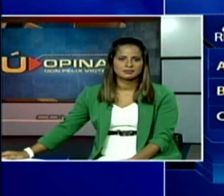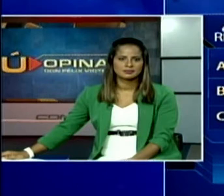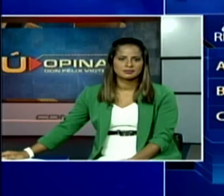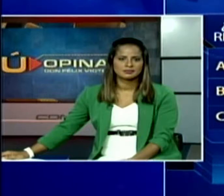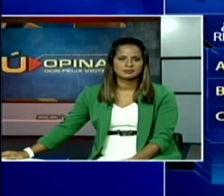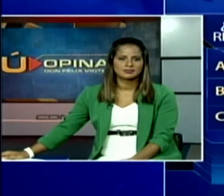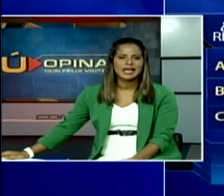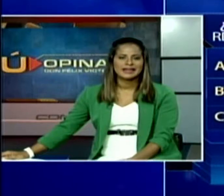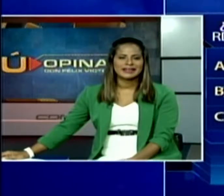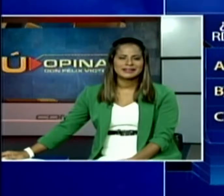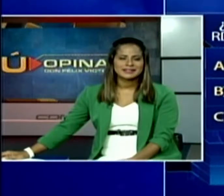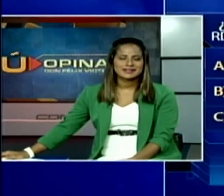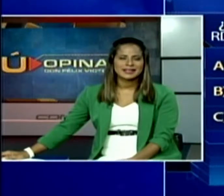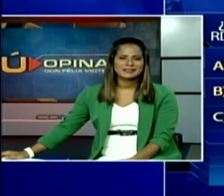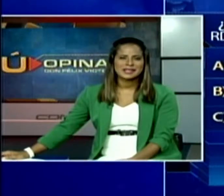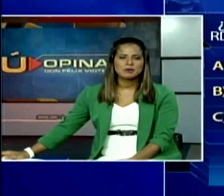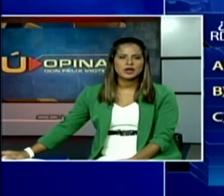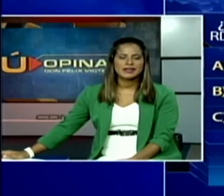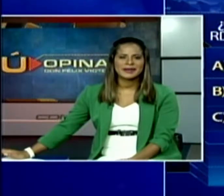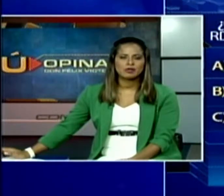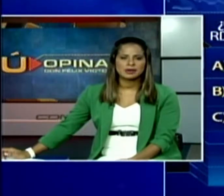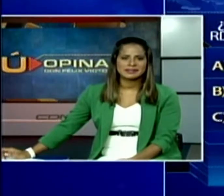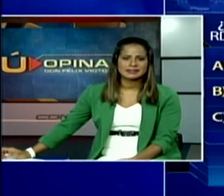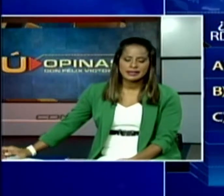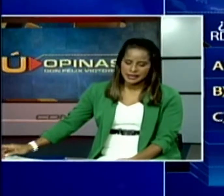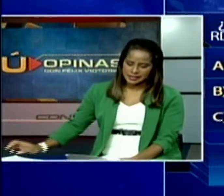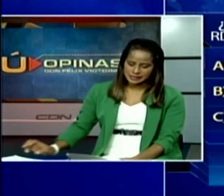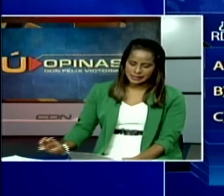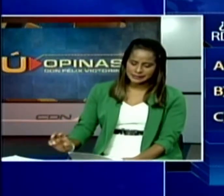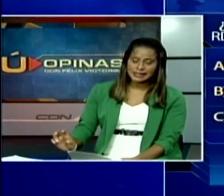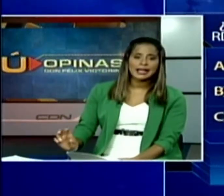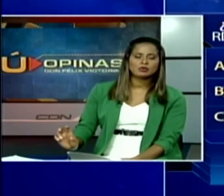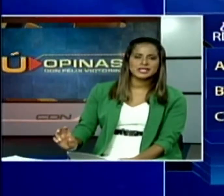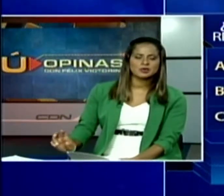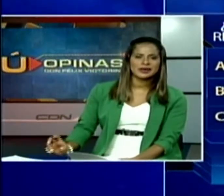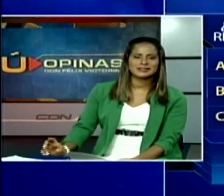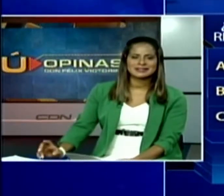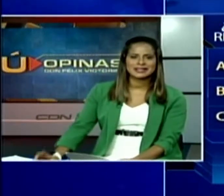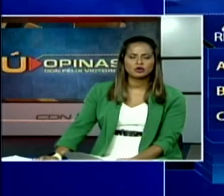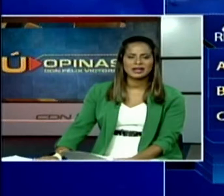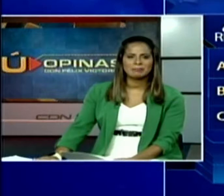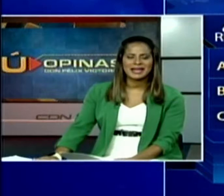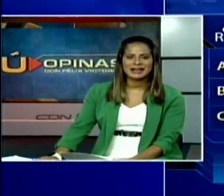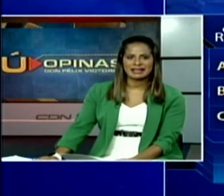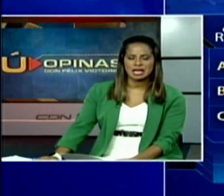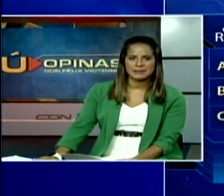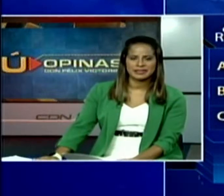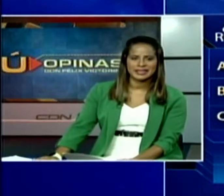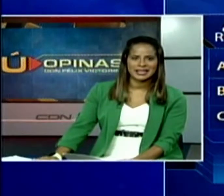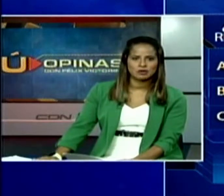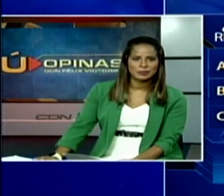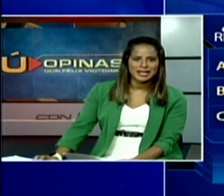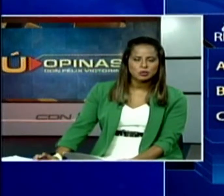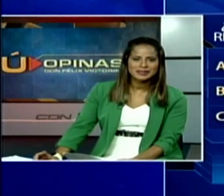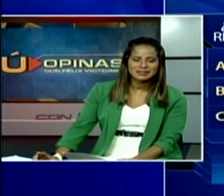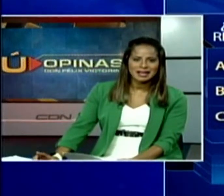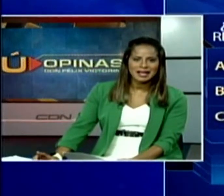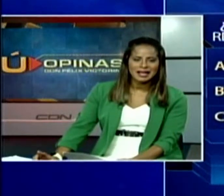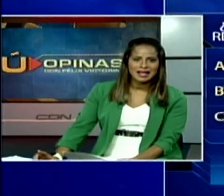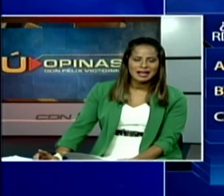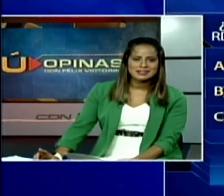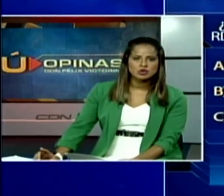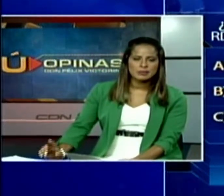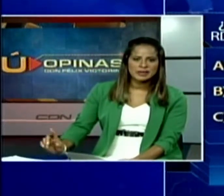Castillo. Gracias, Eneida. Seguimos con la llamada de una vez. Esta es la acusación que está haciendo el PRM, de que el gobierno